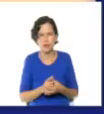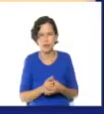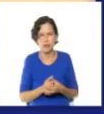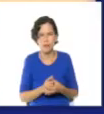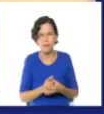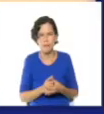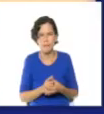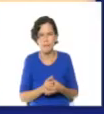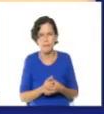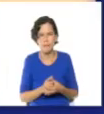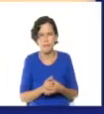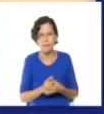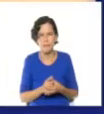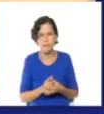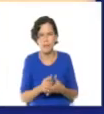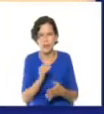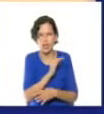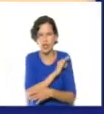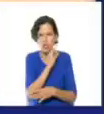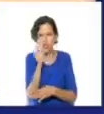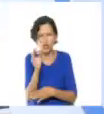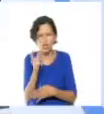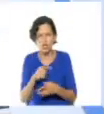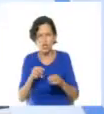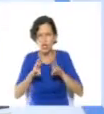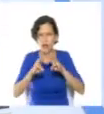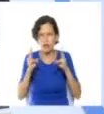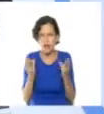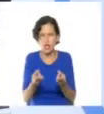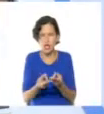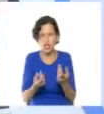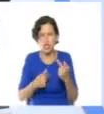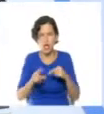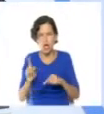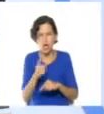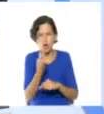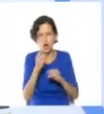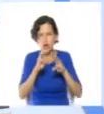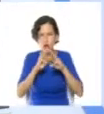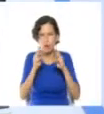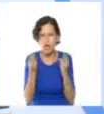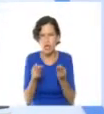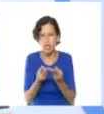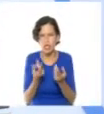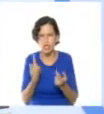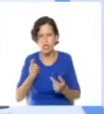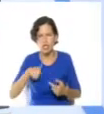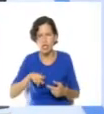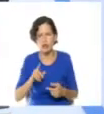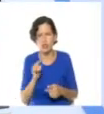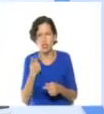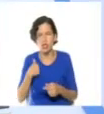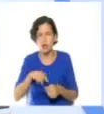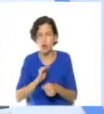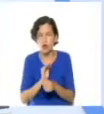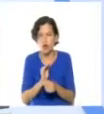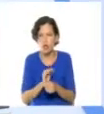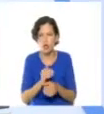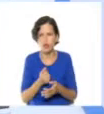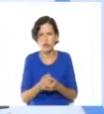antrópico al cambio climático, a las naturalezas, al planeta Tierra, al único planeta que tenemos y que debemos